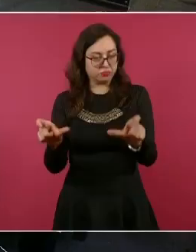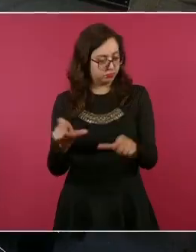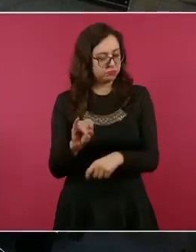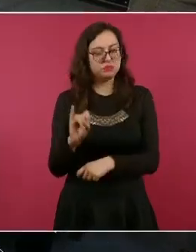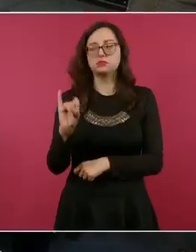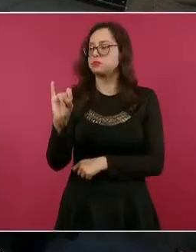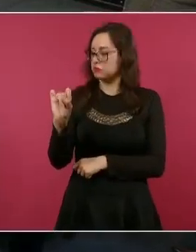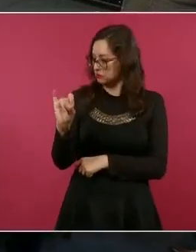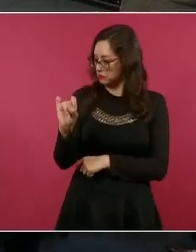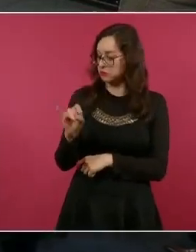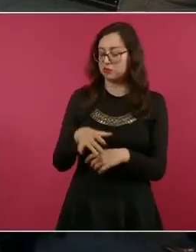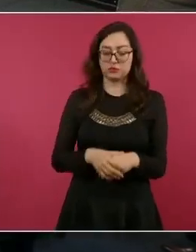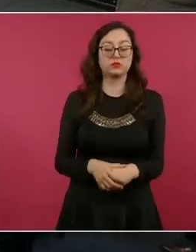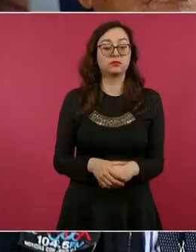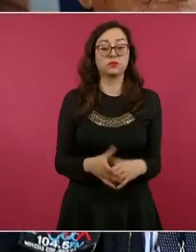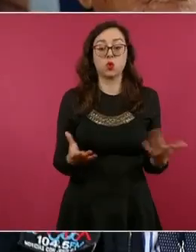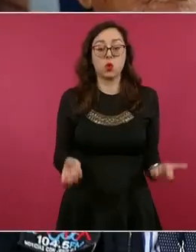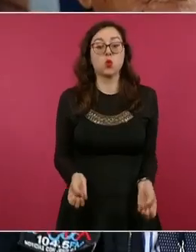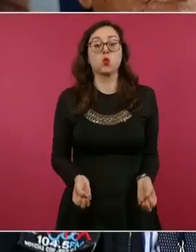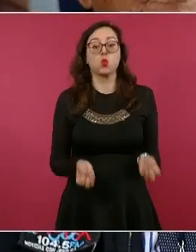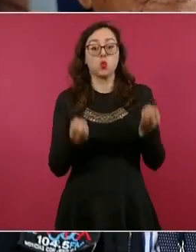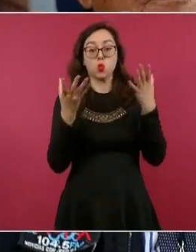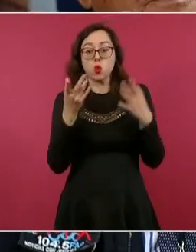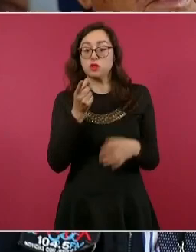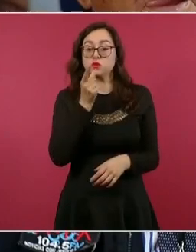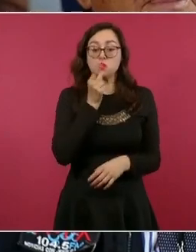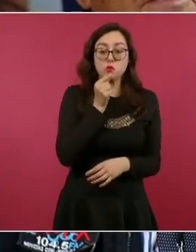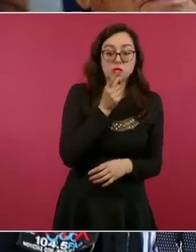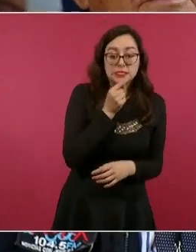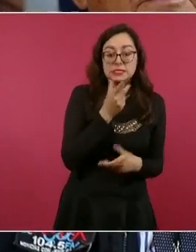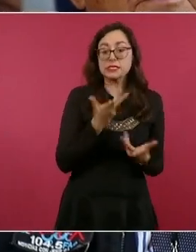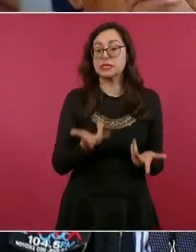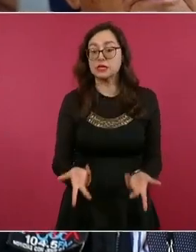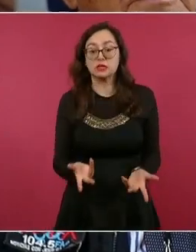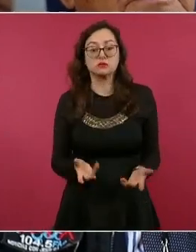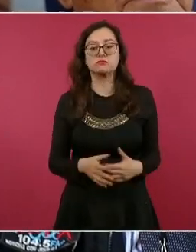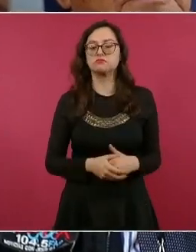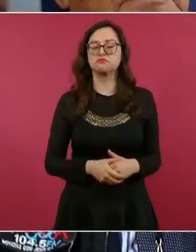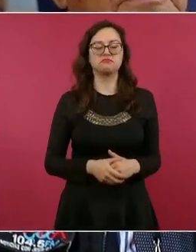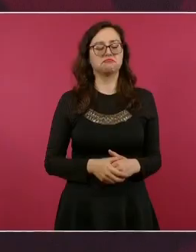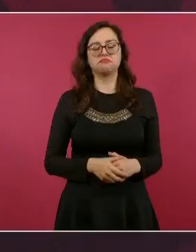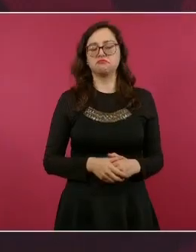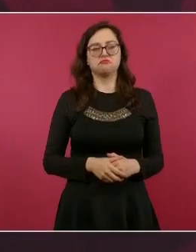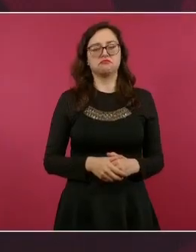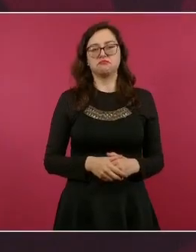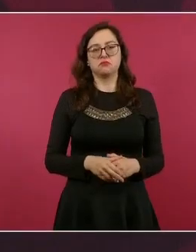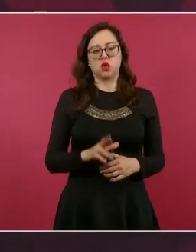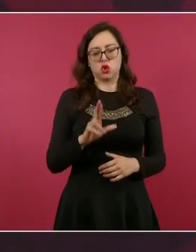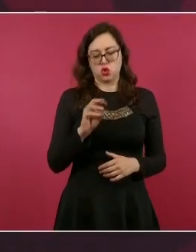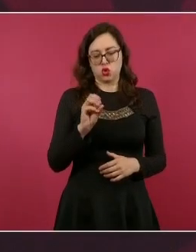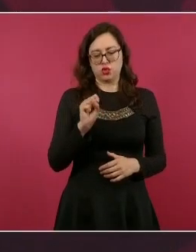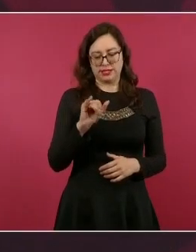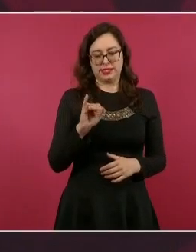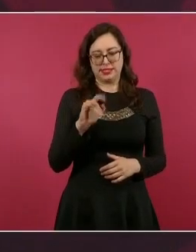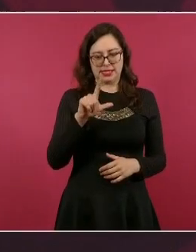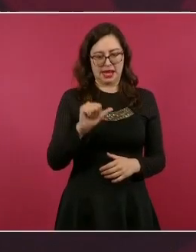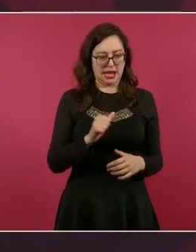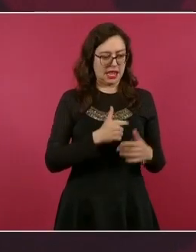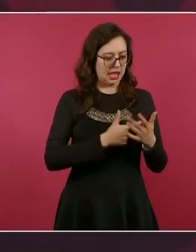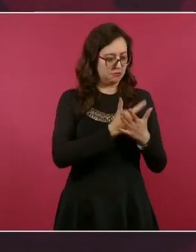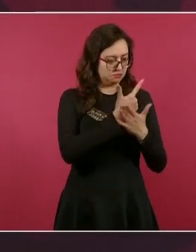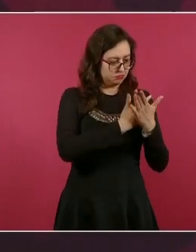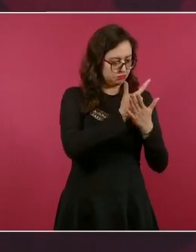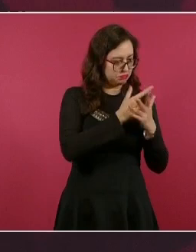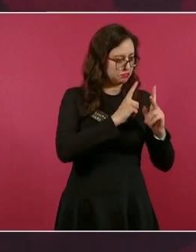alguna cantidad de elementos que ya se tiene ahorita? Rosa Isela tiene los datos. Puede ser que